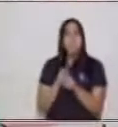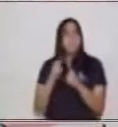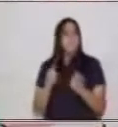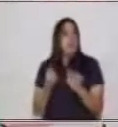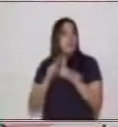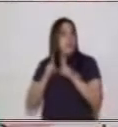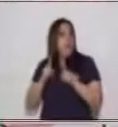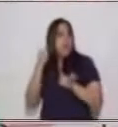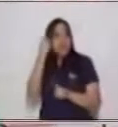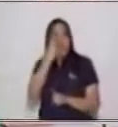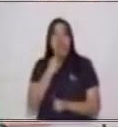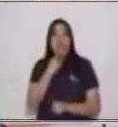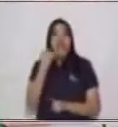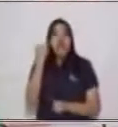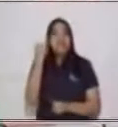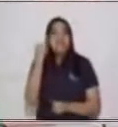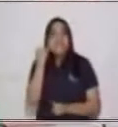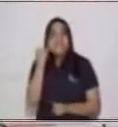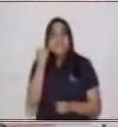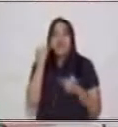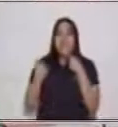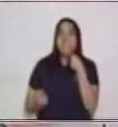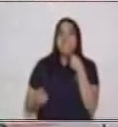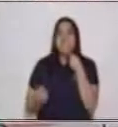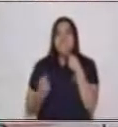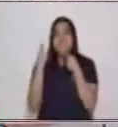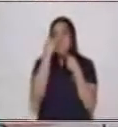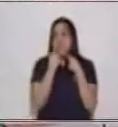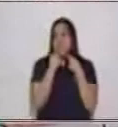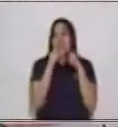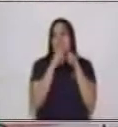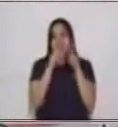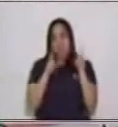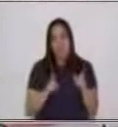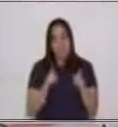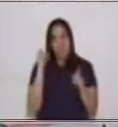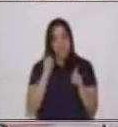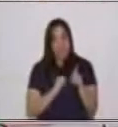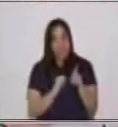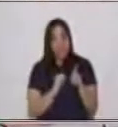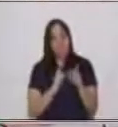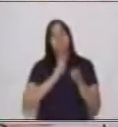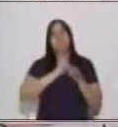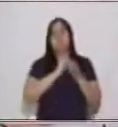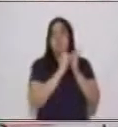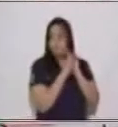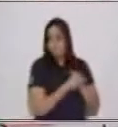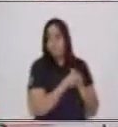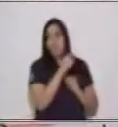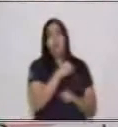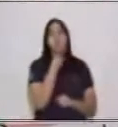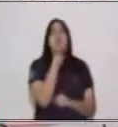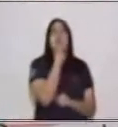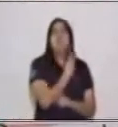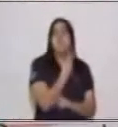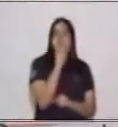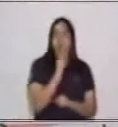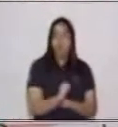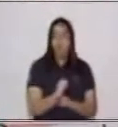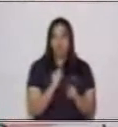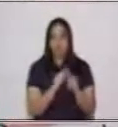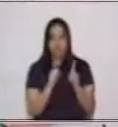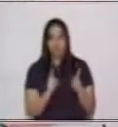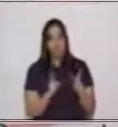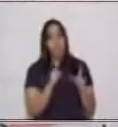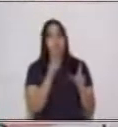la S es más pronunciado, es más. Y entonces vamos a cambiar con el sonido de la C. La